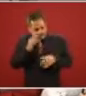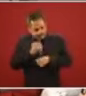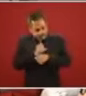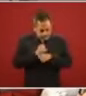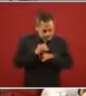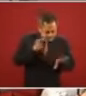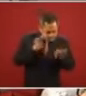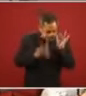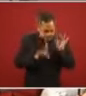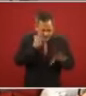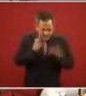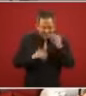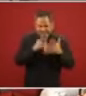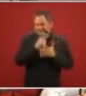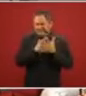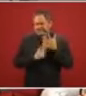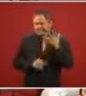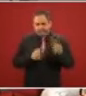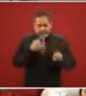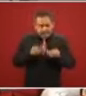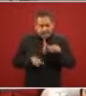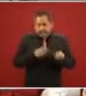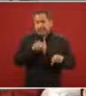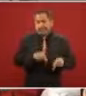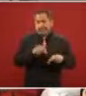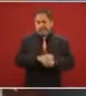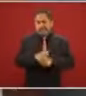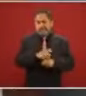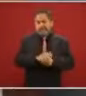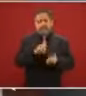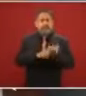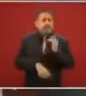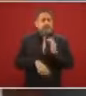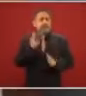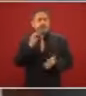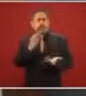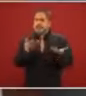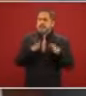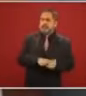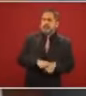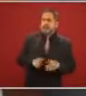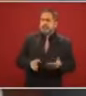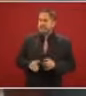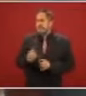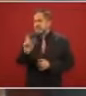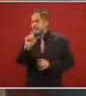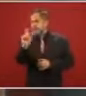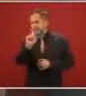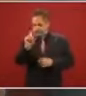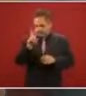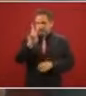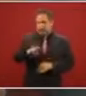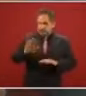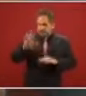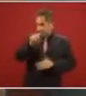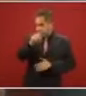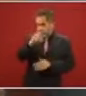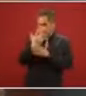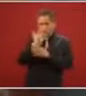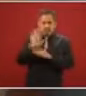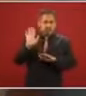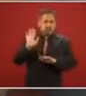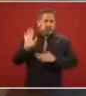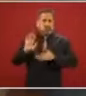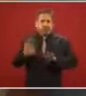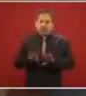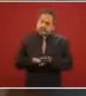información que se puede consultar ahí y que se puede encontrar. ¿Cuándo se cumplirá este compromiso de abrir todos los archivos históricos? ¿Qué le ha